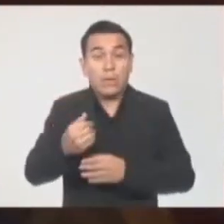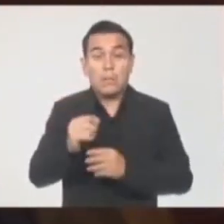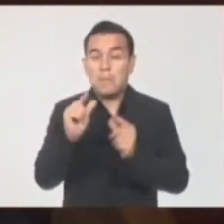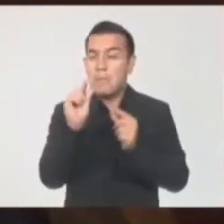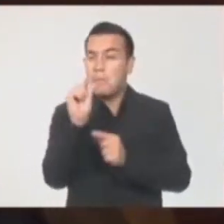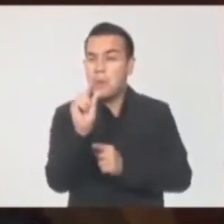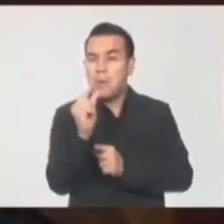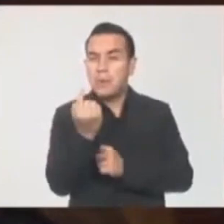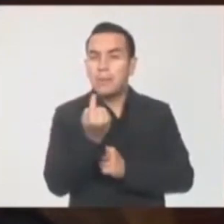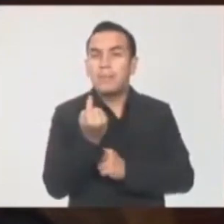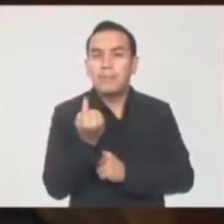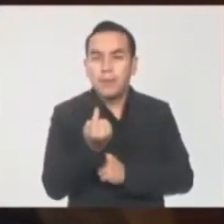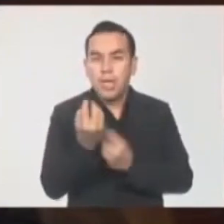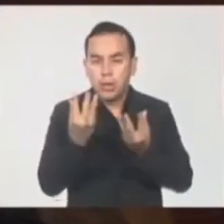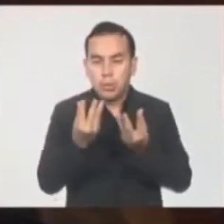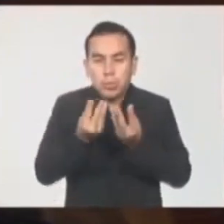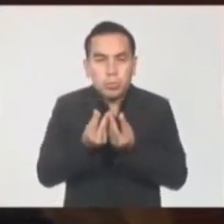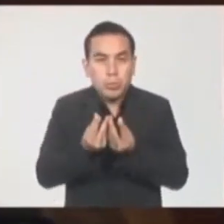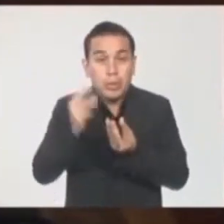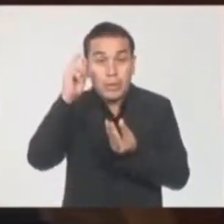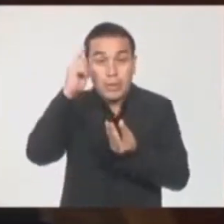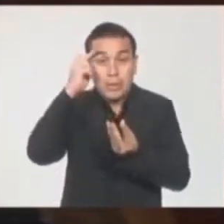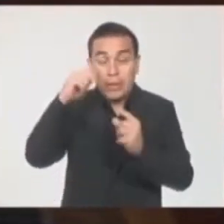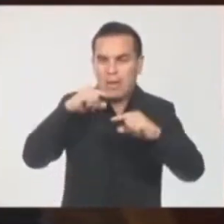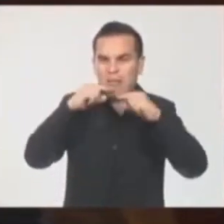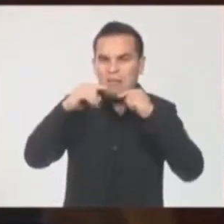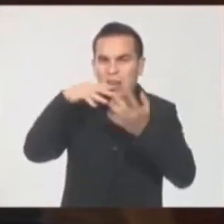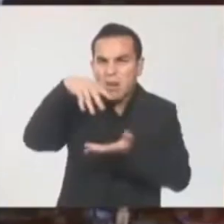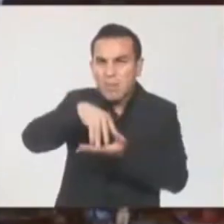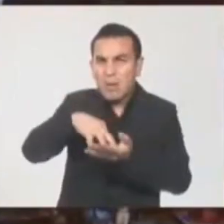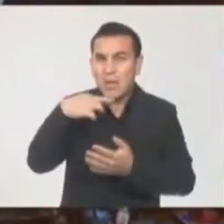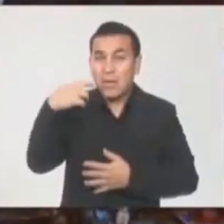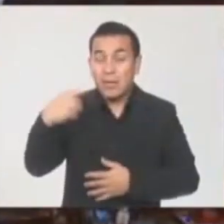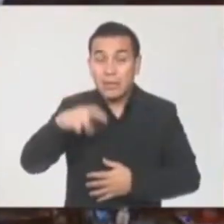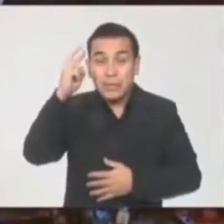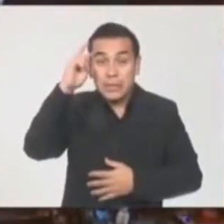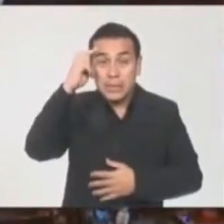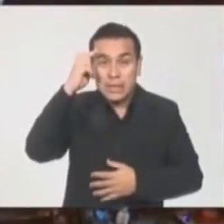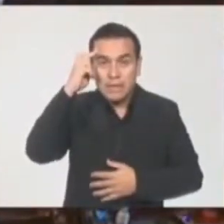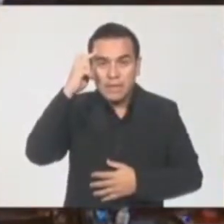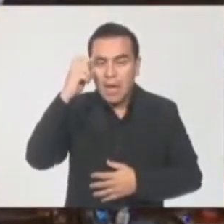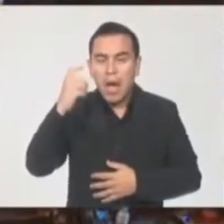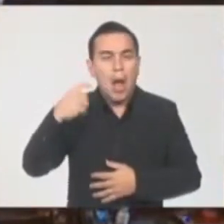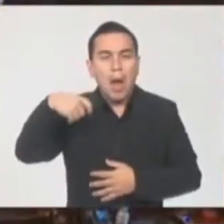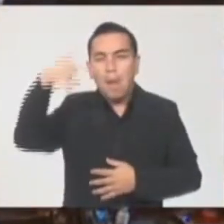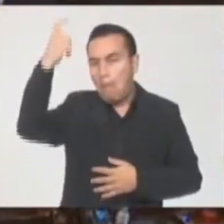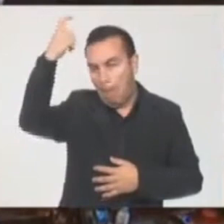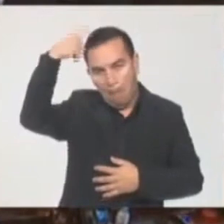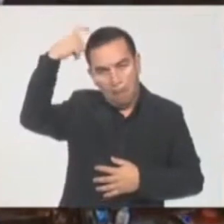pocos. A eso le llamaban democracia, pero en realidad es cinismo e hipocresía.